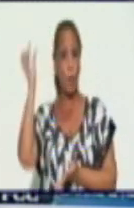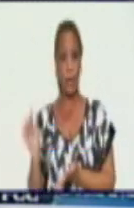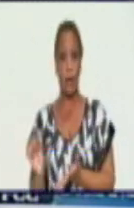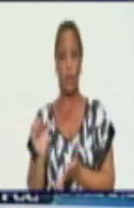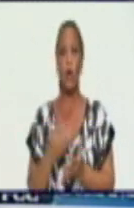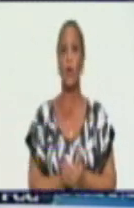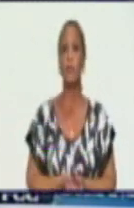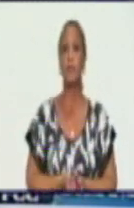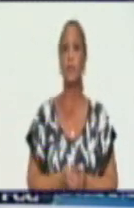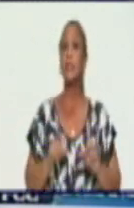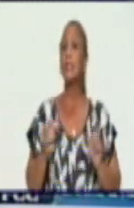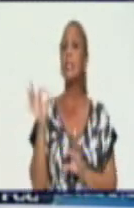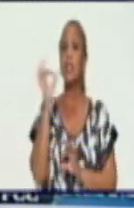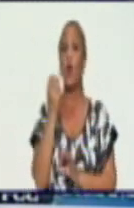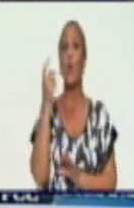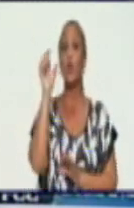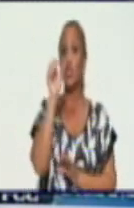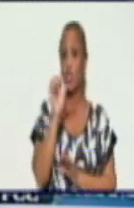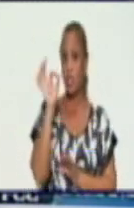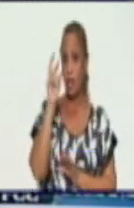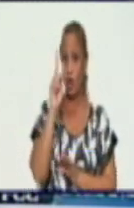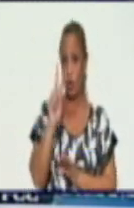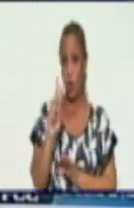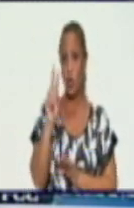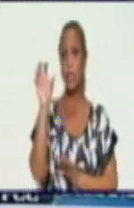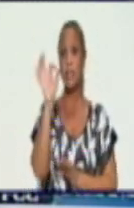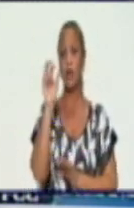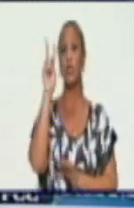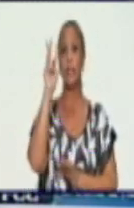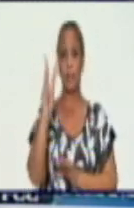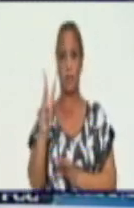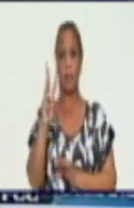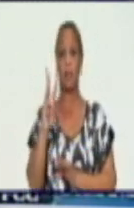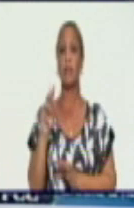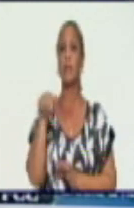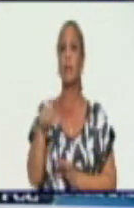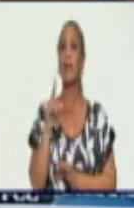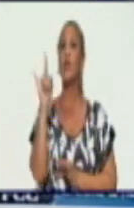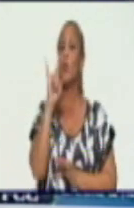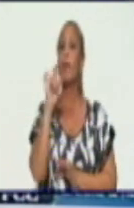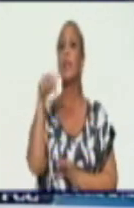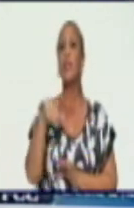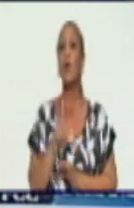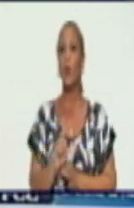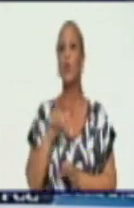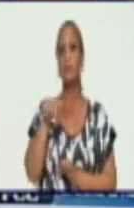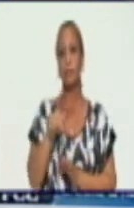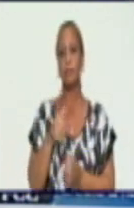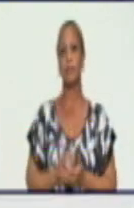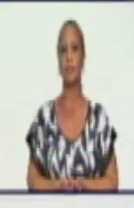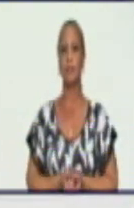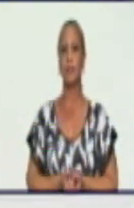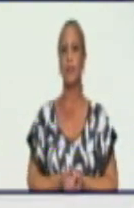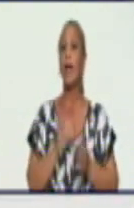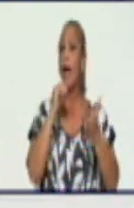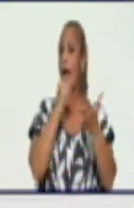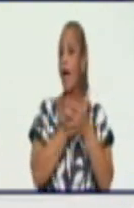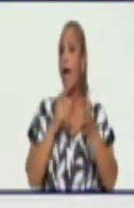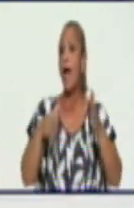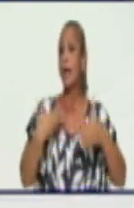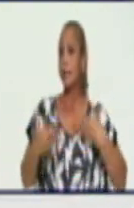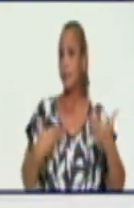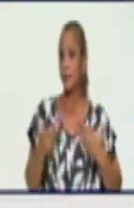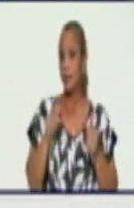01 02 03 del 9 de julio de 2021 hay actividades yunel que está en el plan calimas unos días